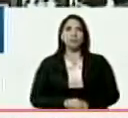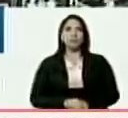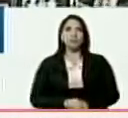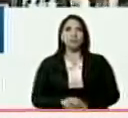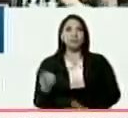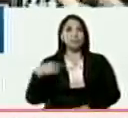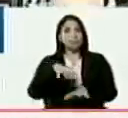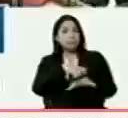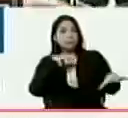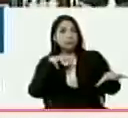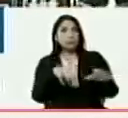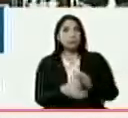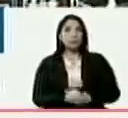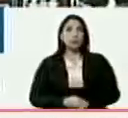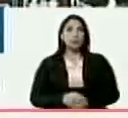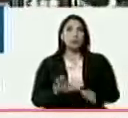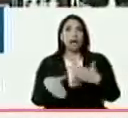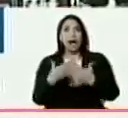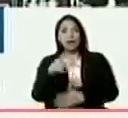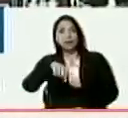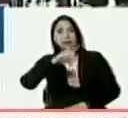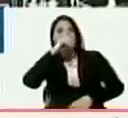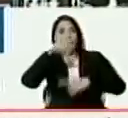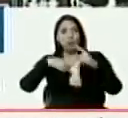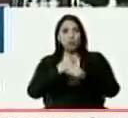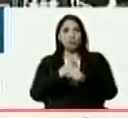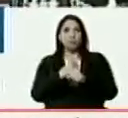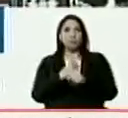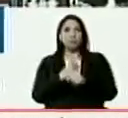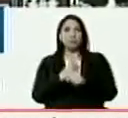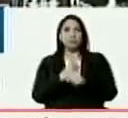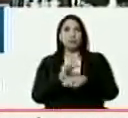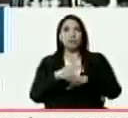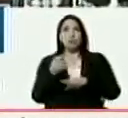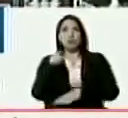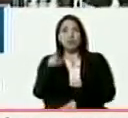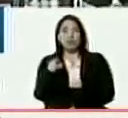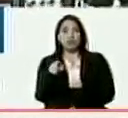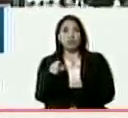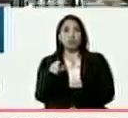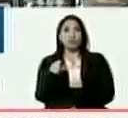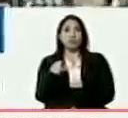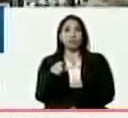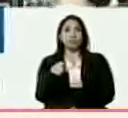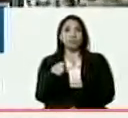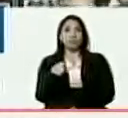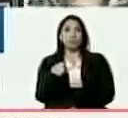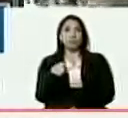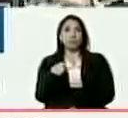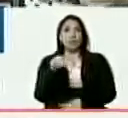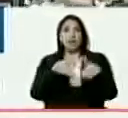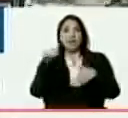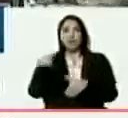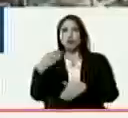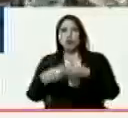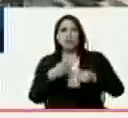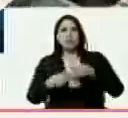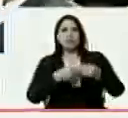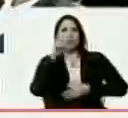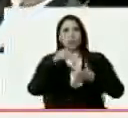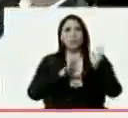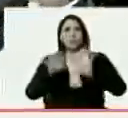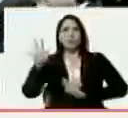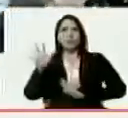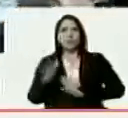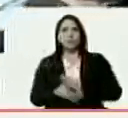Tiene mayoría hasta este año. Porque esa fue una elección que se hizo en el 2015.